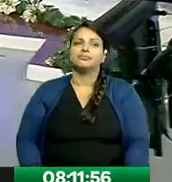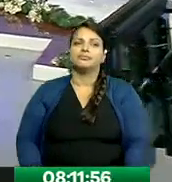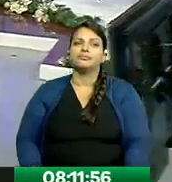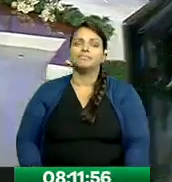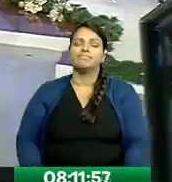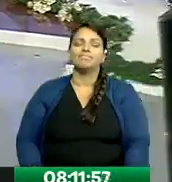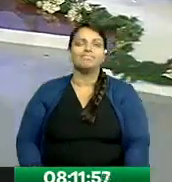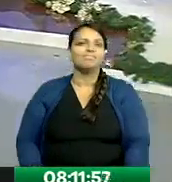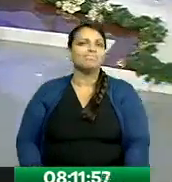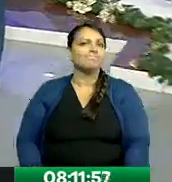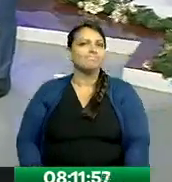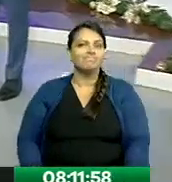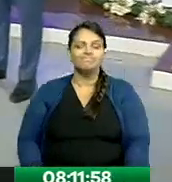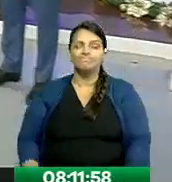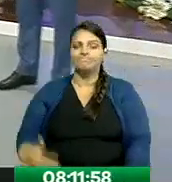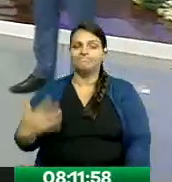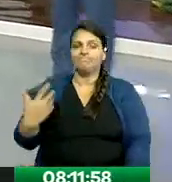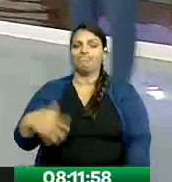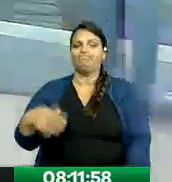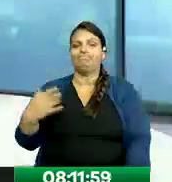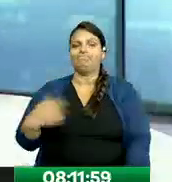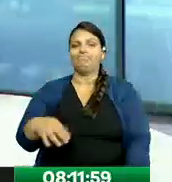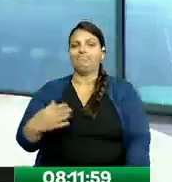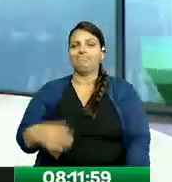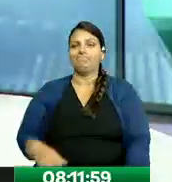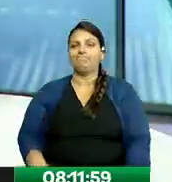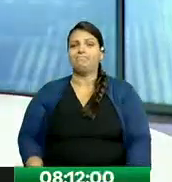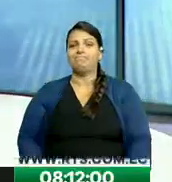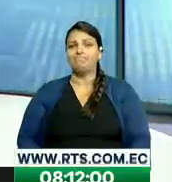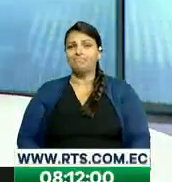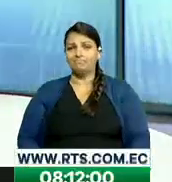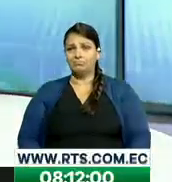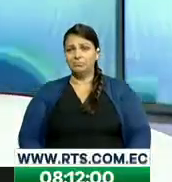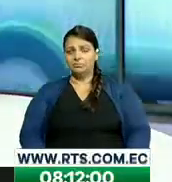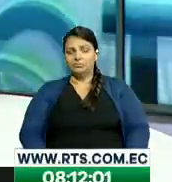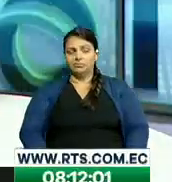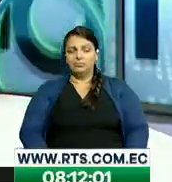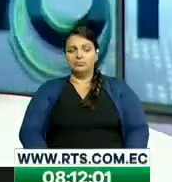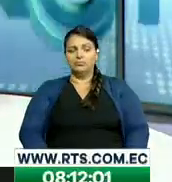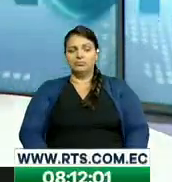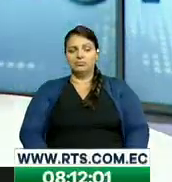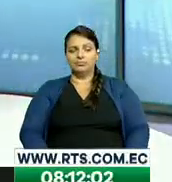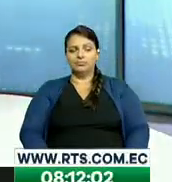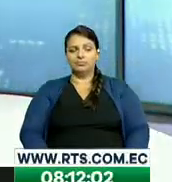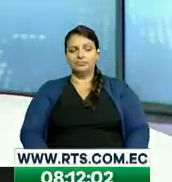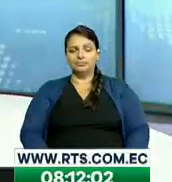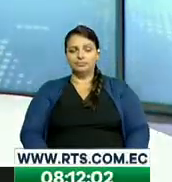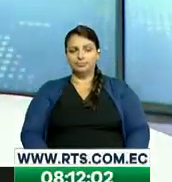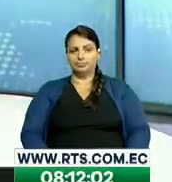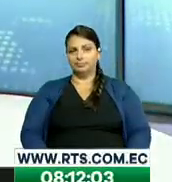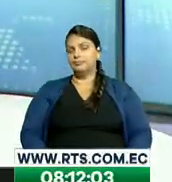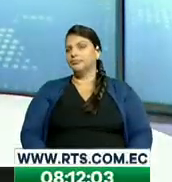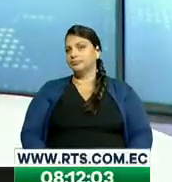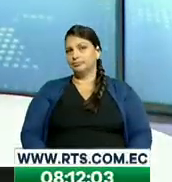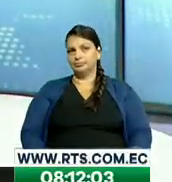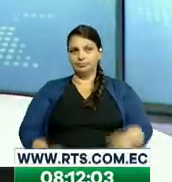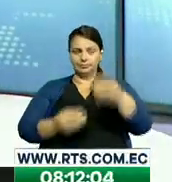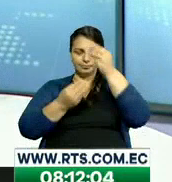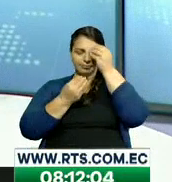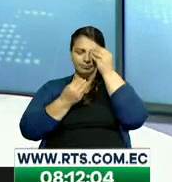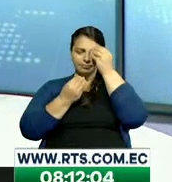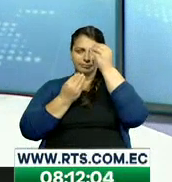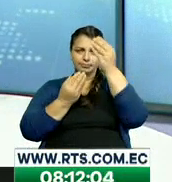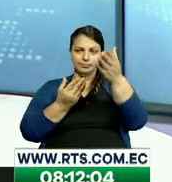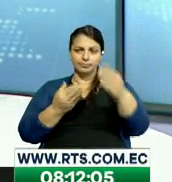Se han dado algunas muertes violentas en este feriado de fin de año, y es que asesinan también con un impacto de bala en el pecho a un hombre cuando